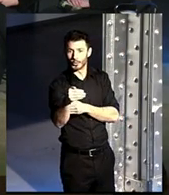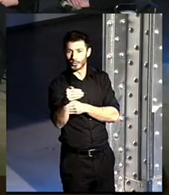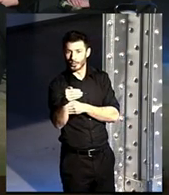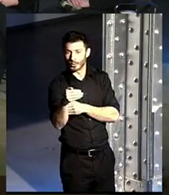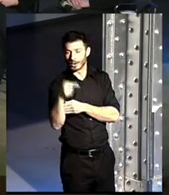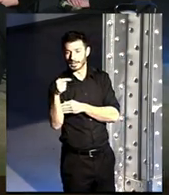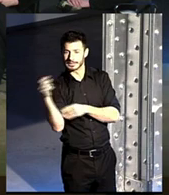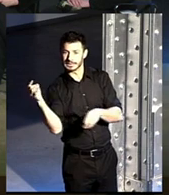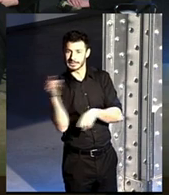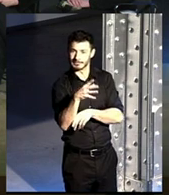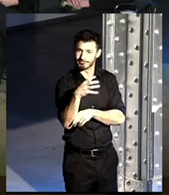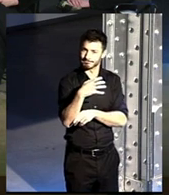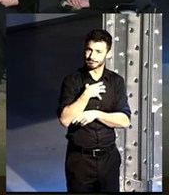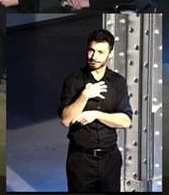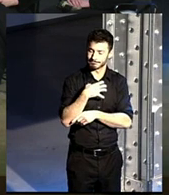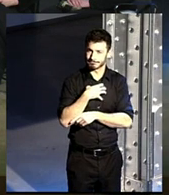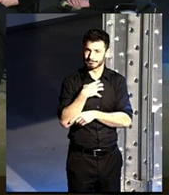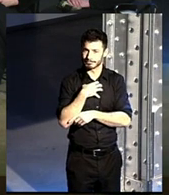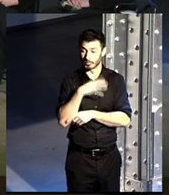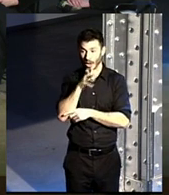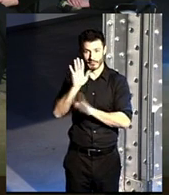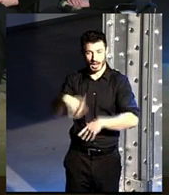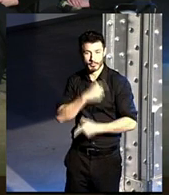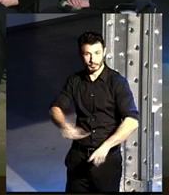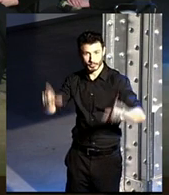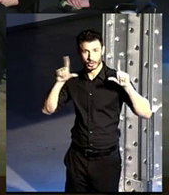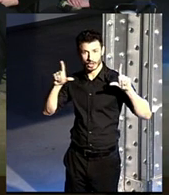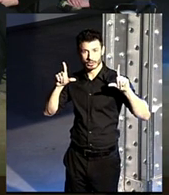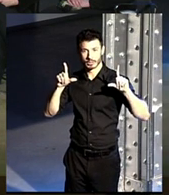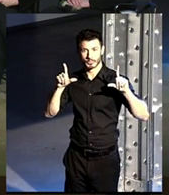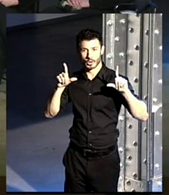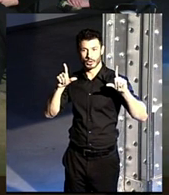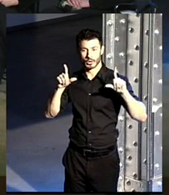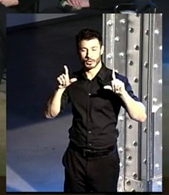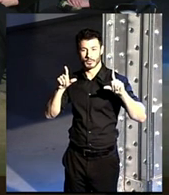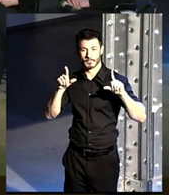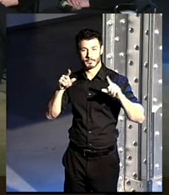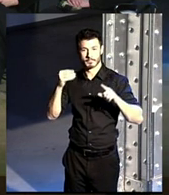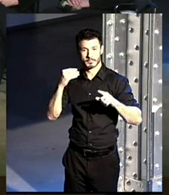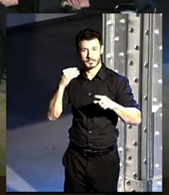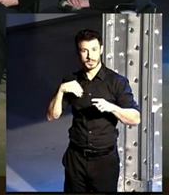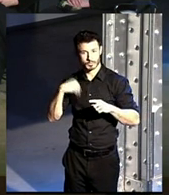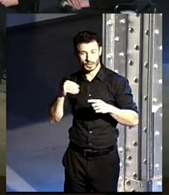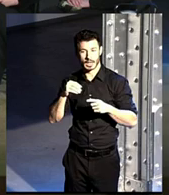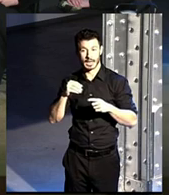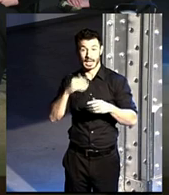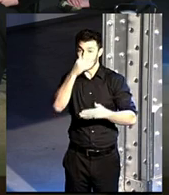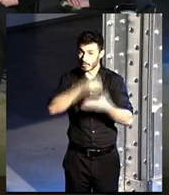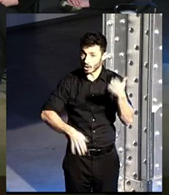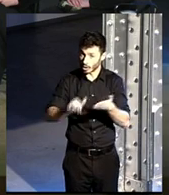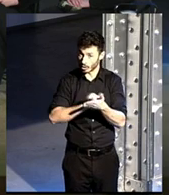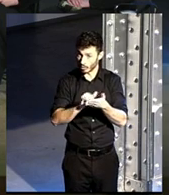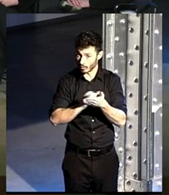el mismo nombre del fundador del diario de Nueva York, Gordon